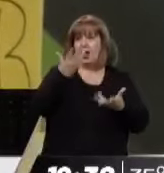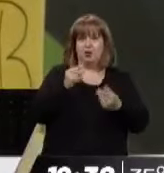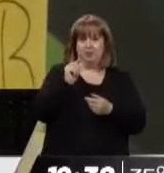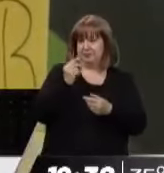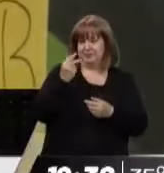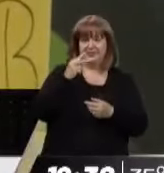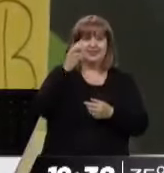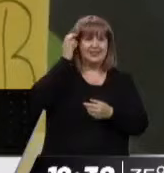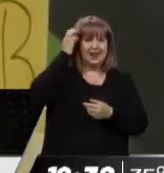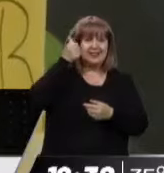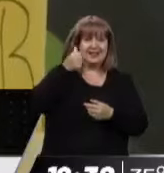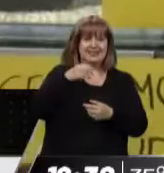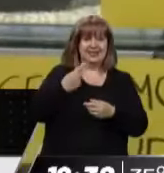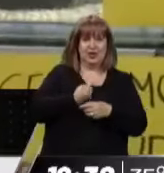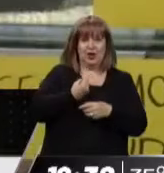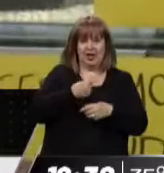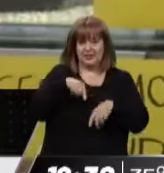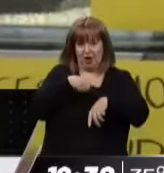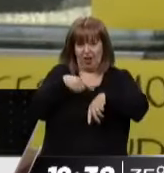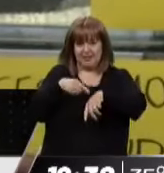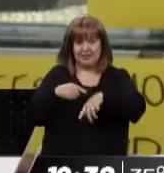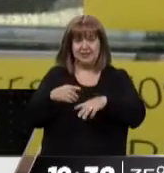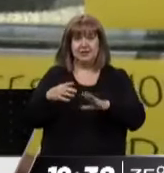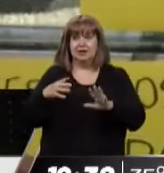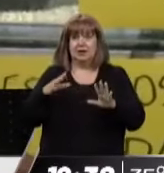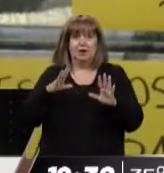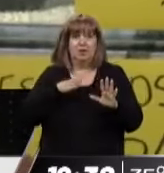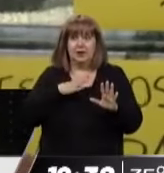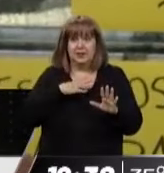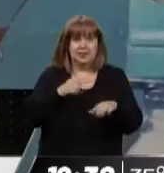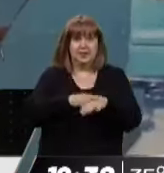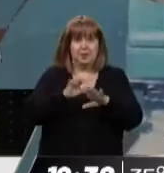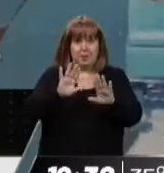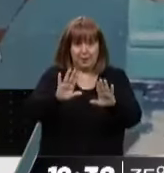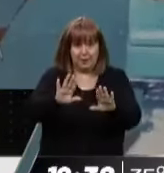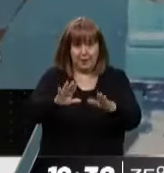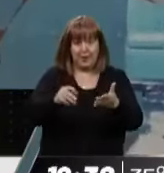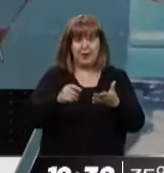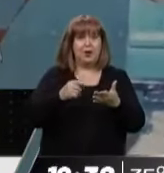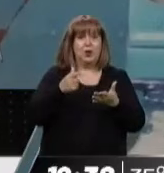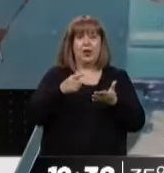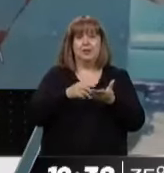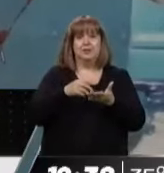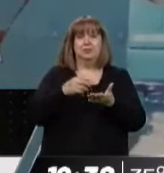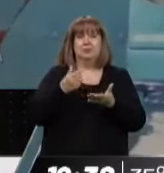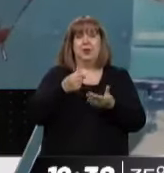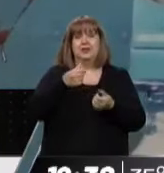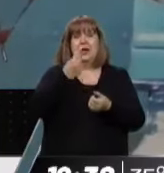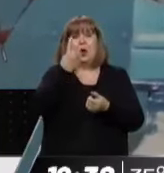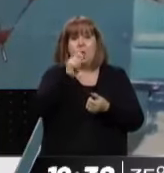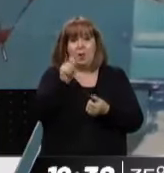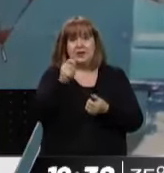hecho un punteo en papel, ni siquiera hemos podido establecer plazos y demás, pueden ser entre 30 y 60